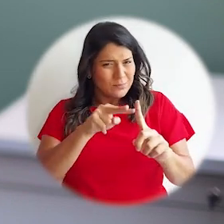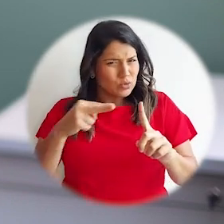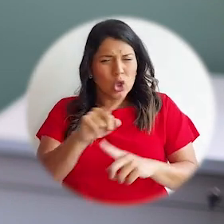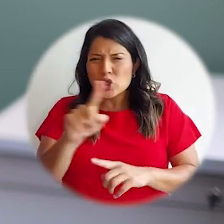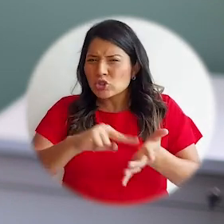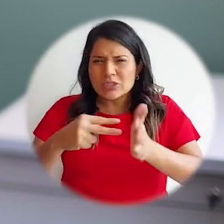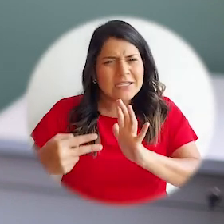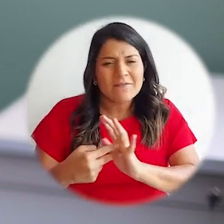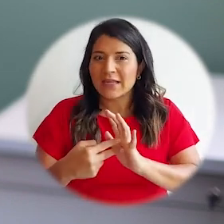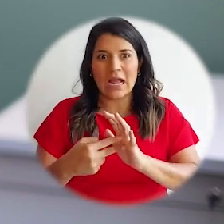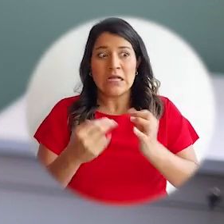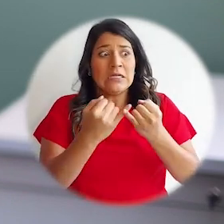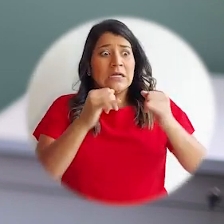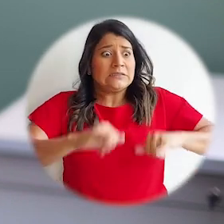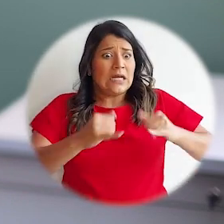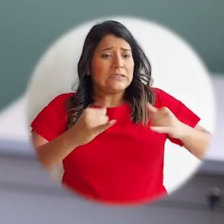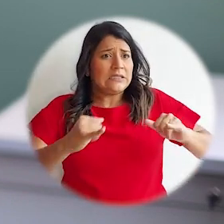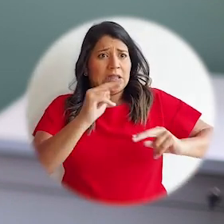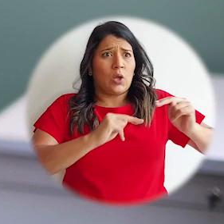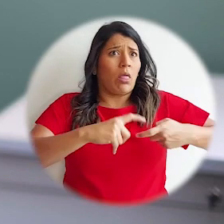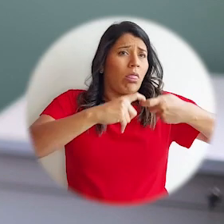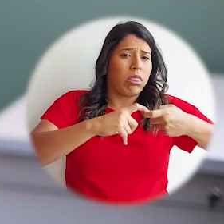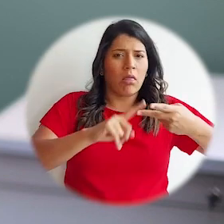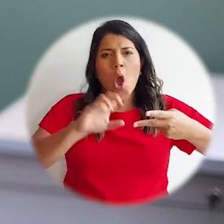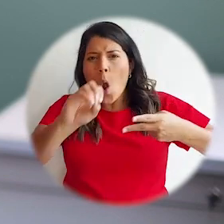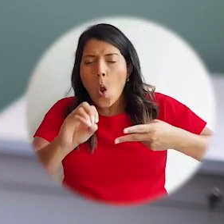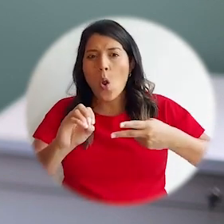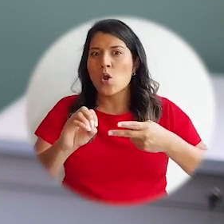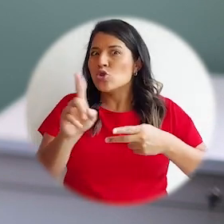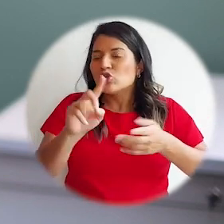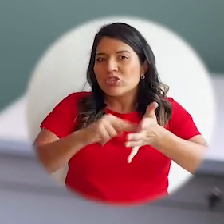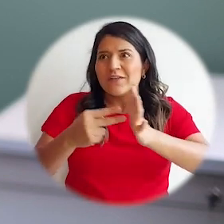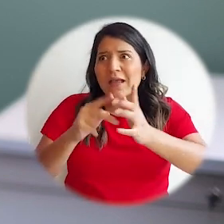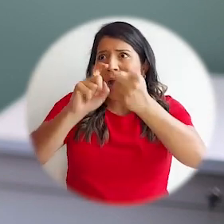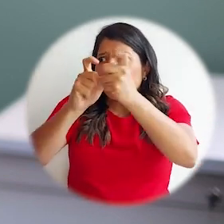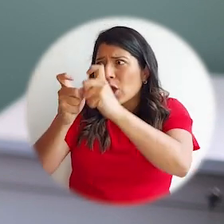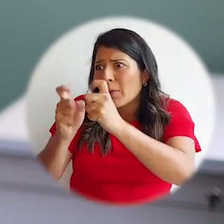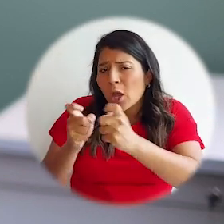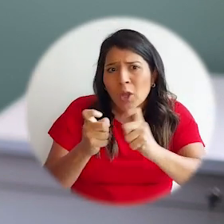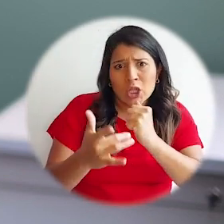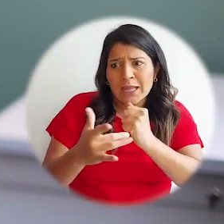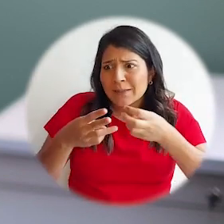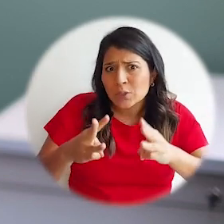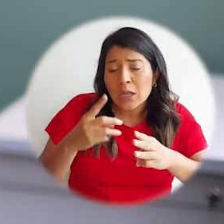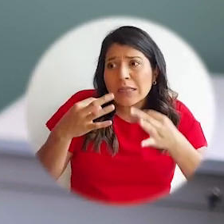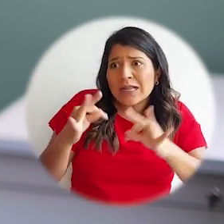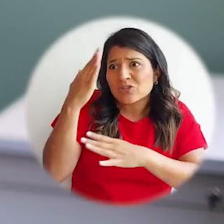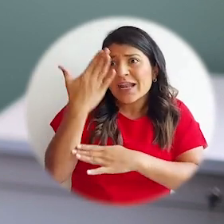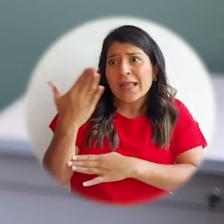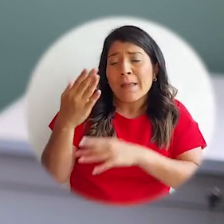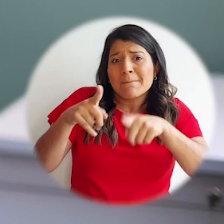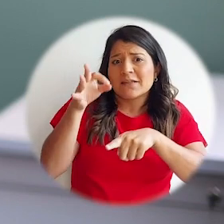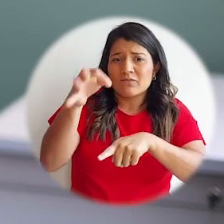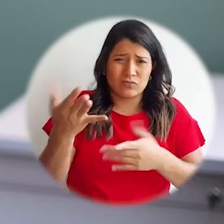no se trata de estar desinvertido, tampoco de fluctuar abruptamente de un instrumento o clase de activo a otro tratando de predecir el futuro. En